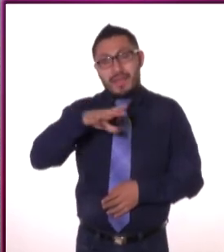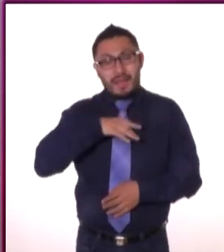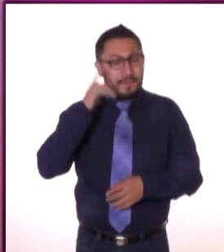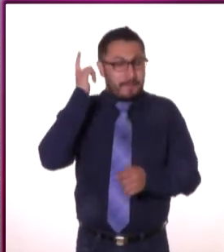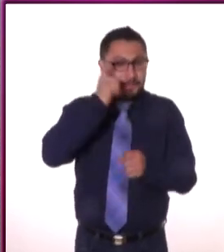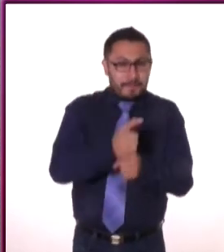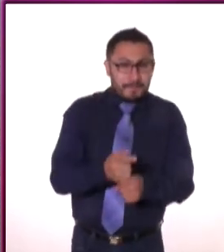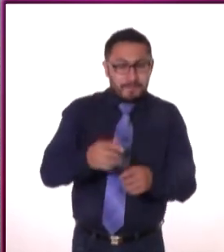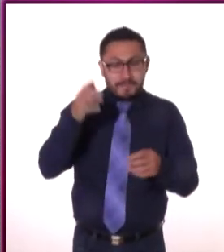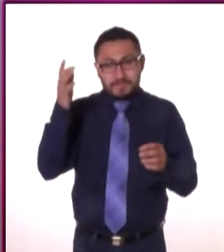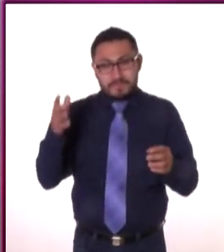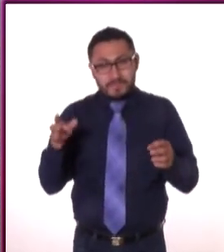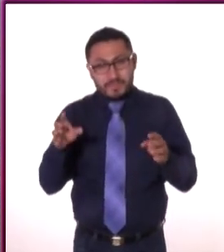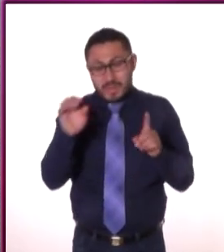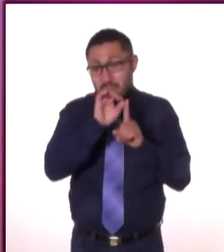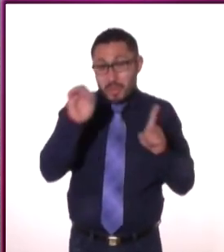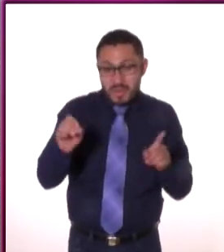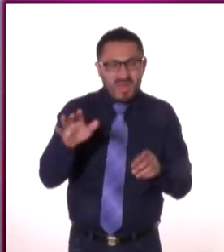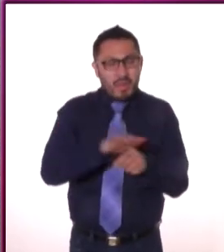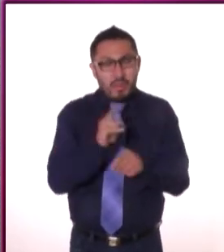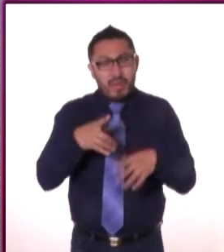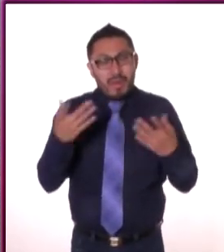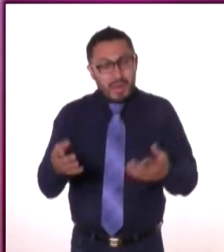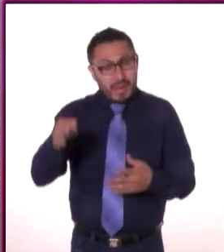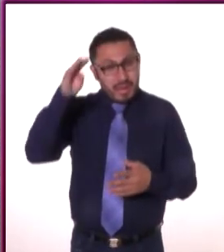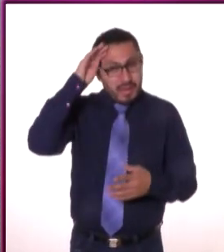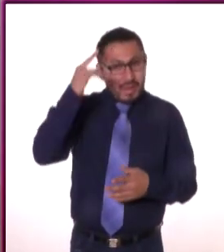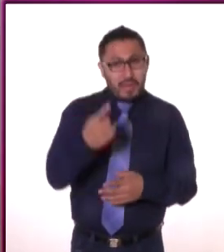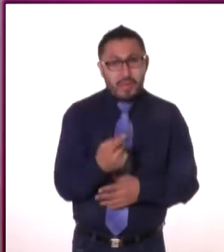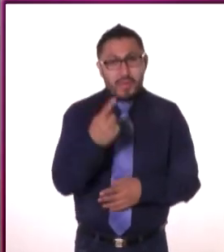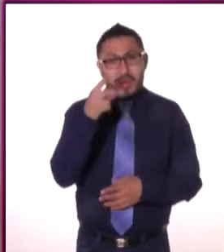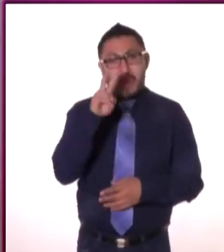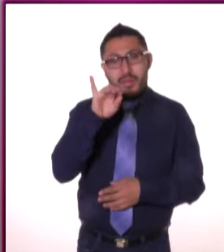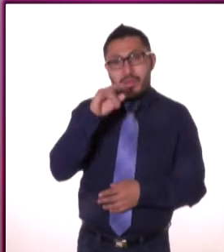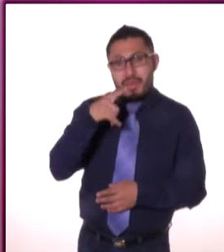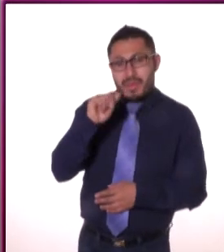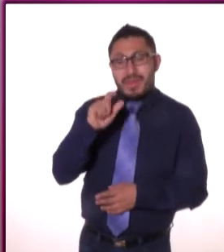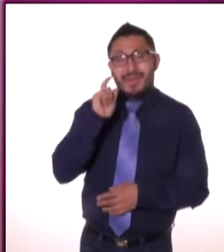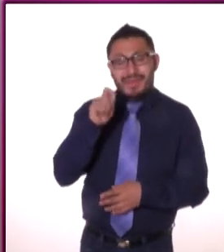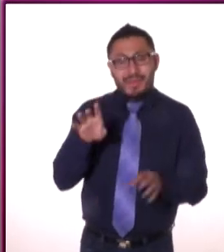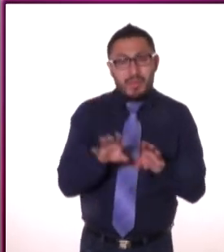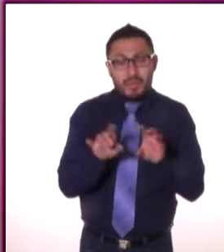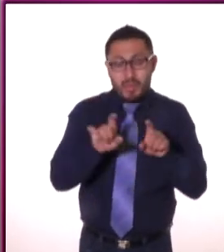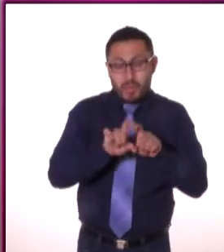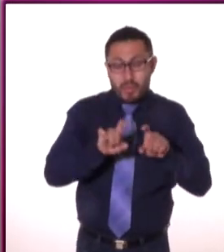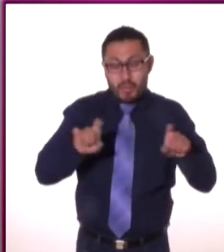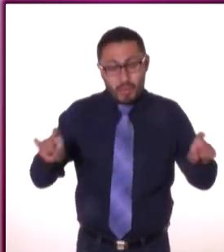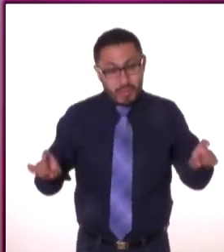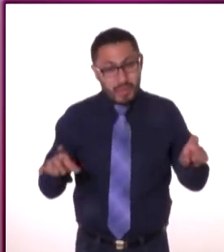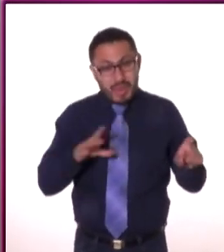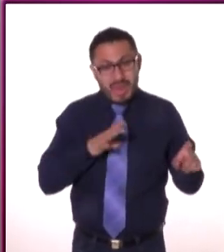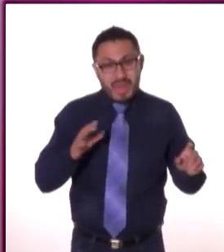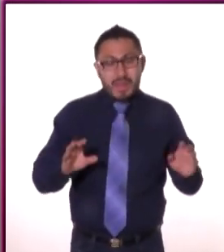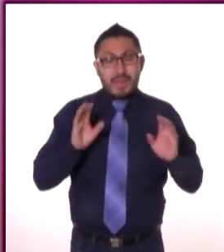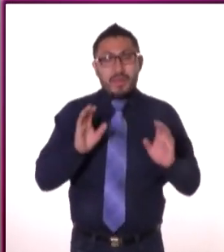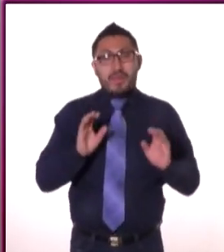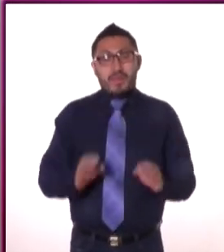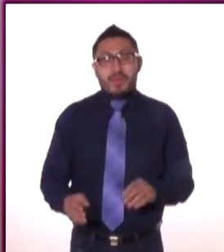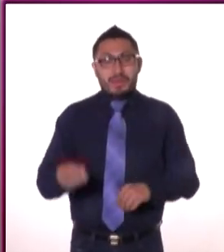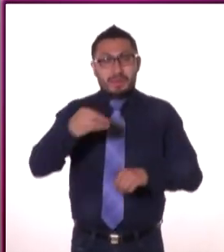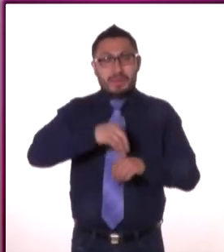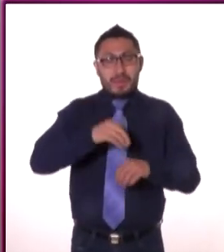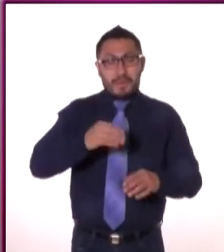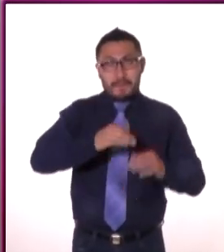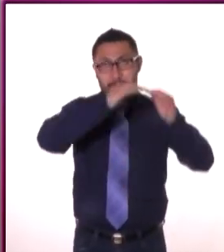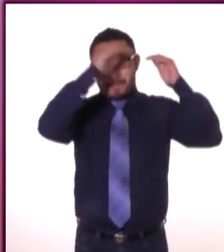de palanca para el cálculo de la estructura. ¿Por qué? Pensemos en una viga. Una viga es este elemento horizontal que, por ejemplo, sostiene un